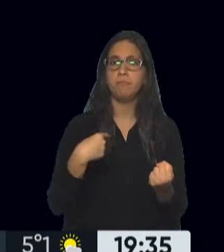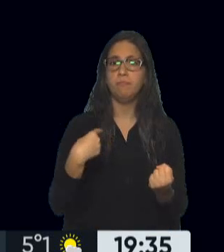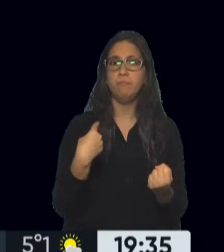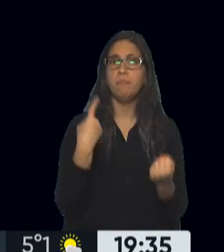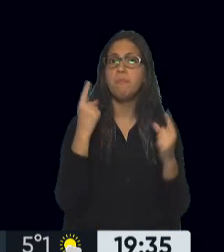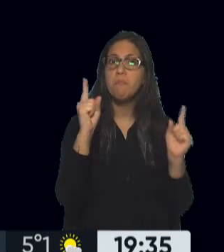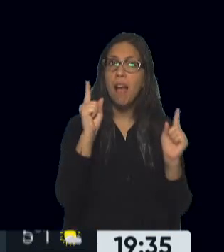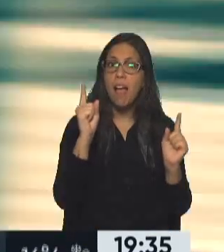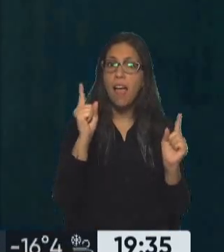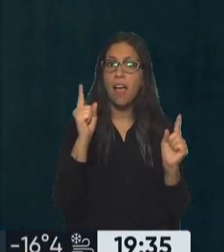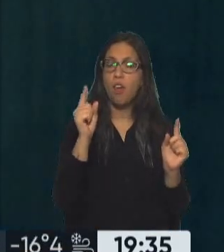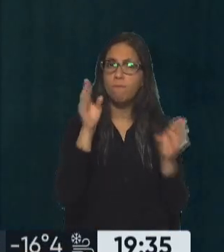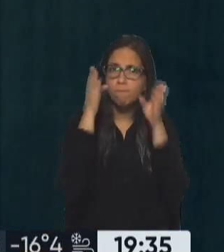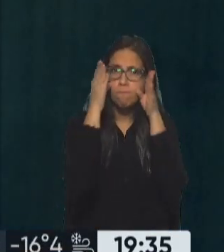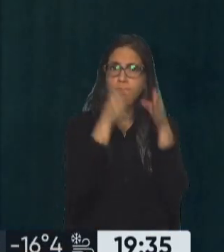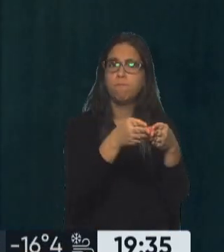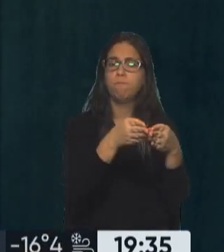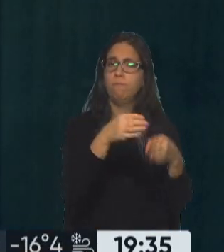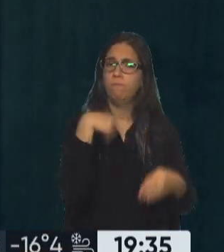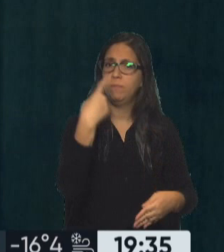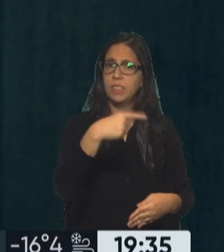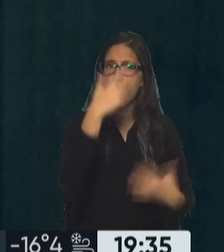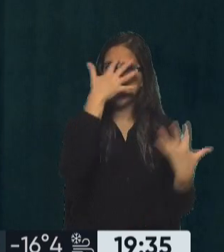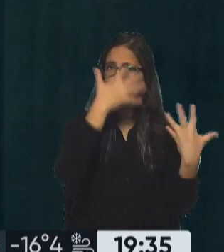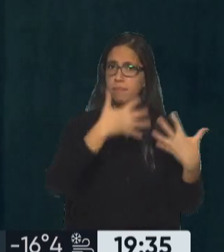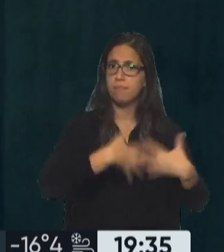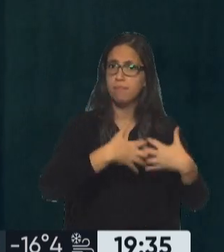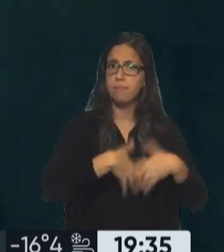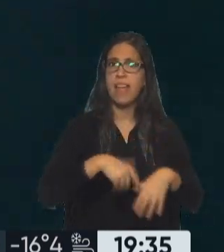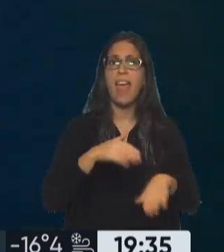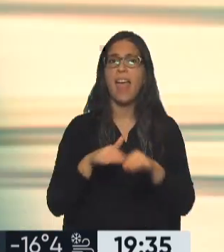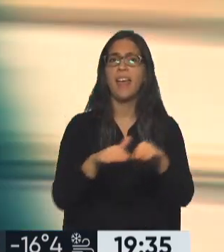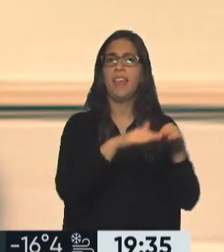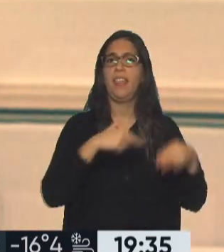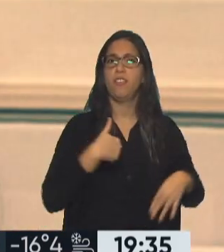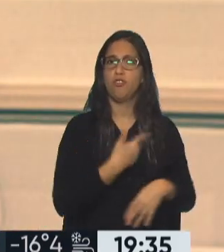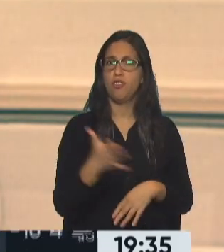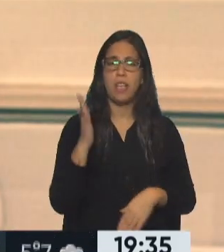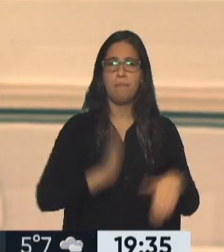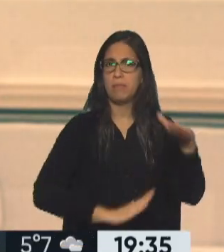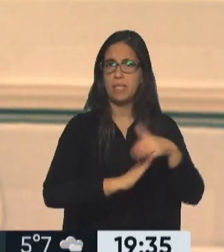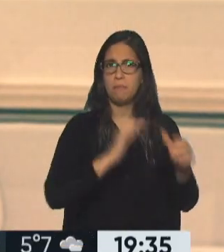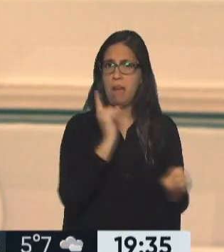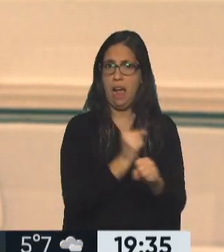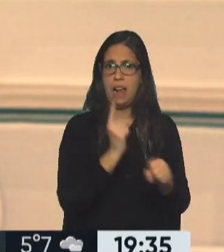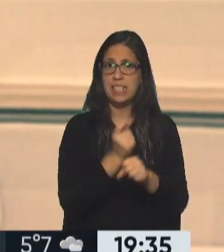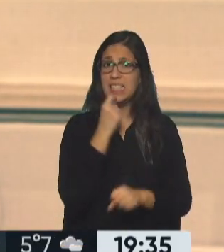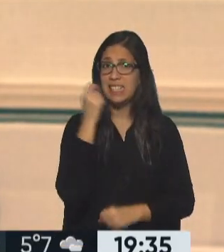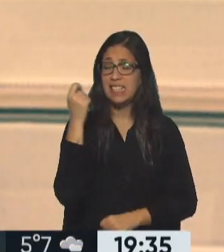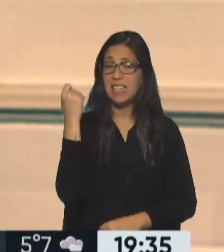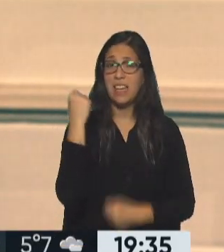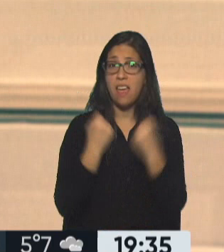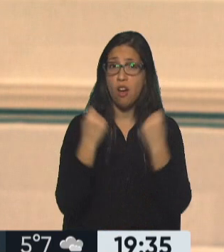ningún momento de vista criterios de razonable equidad social. Si el problema económico no es